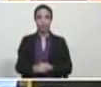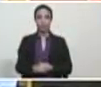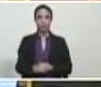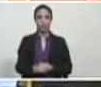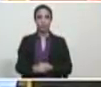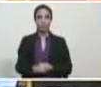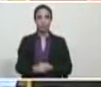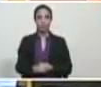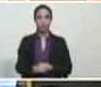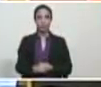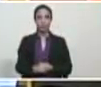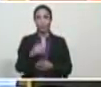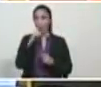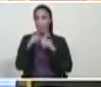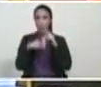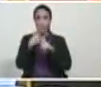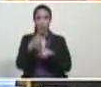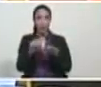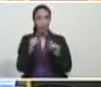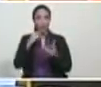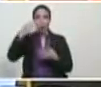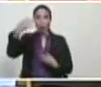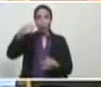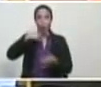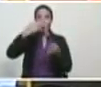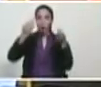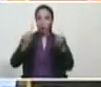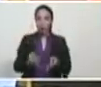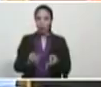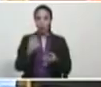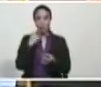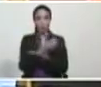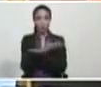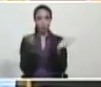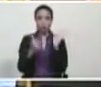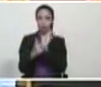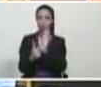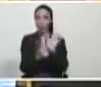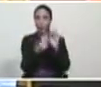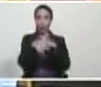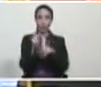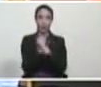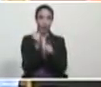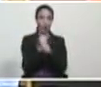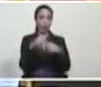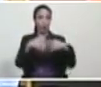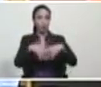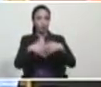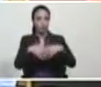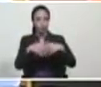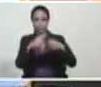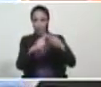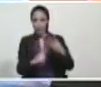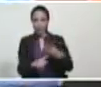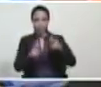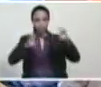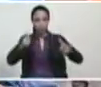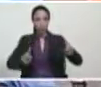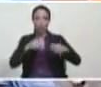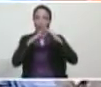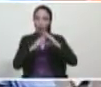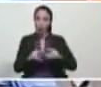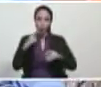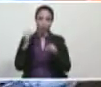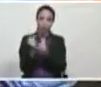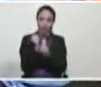Venezuela mañana mismo, para que sean conocidos por los trabajadores, los empresarios, y nos pongamos a trabajar de acuerdo